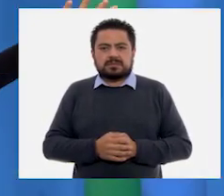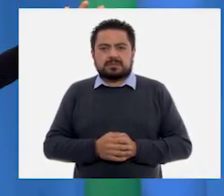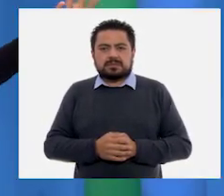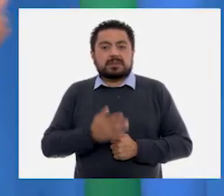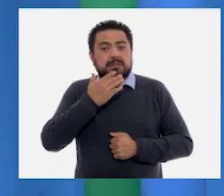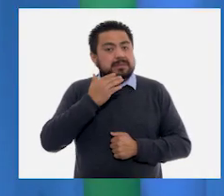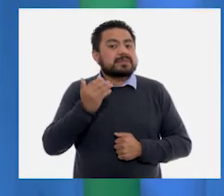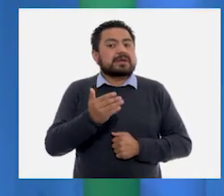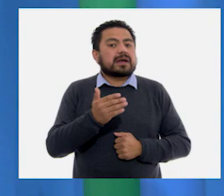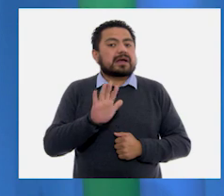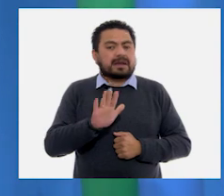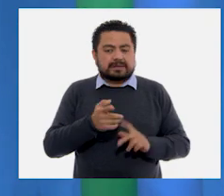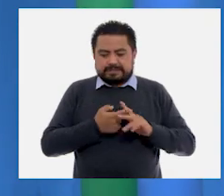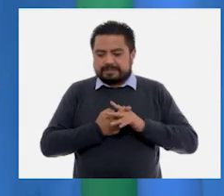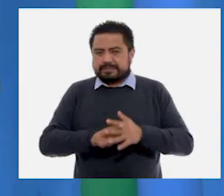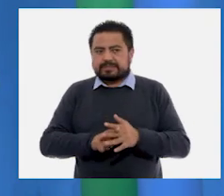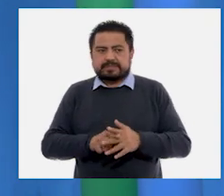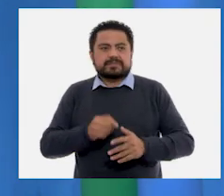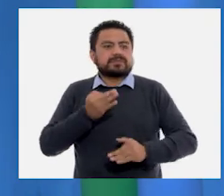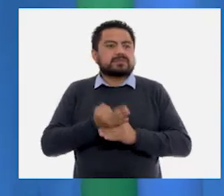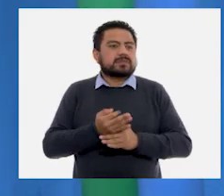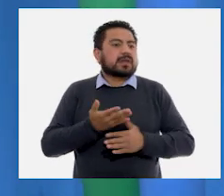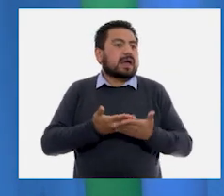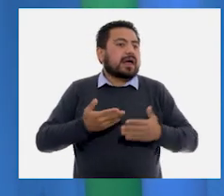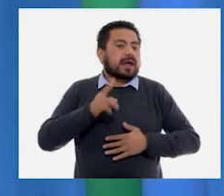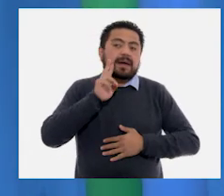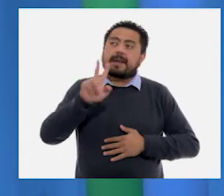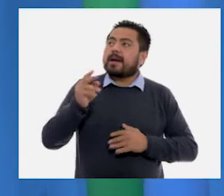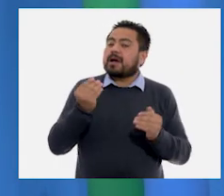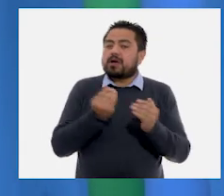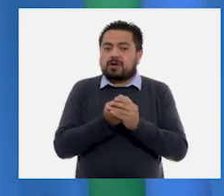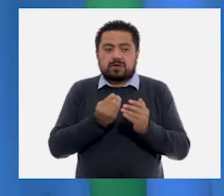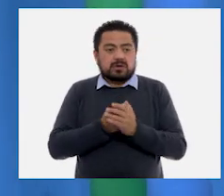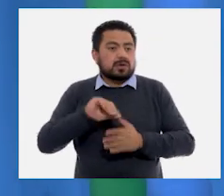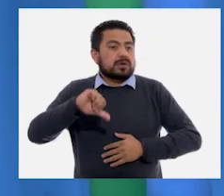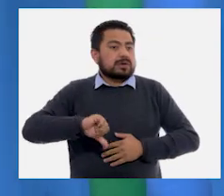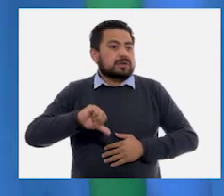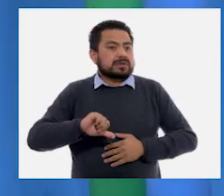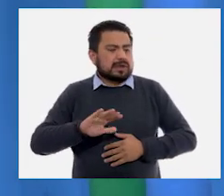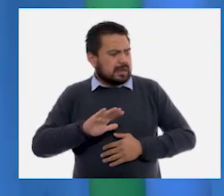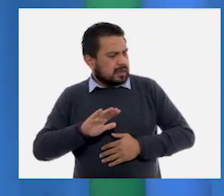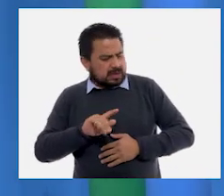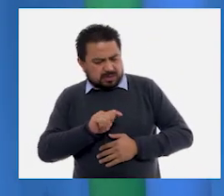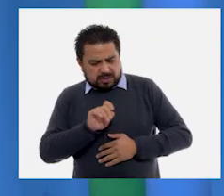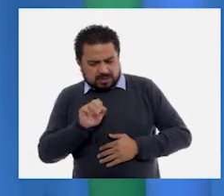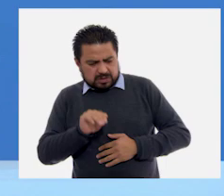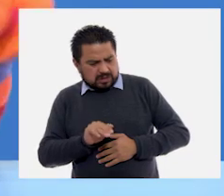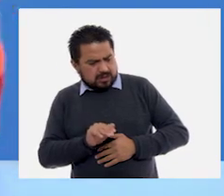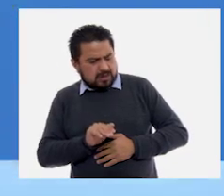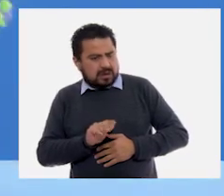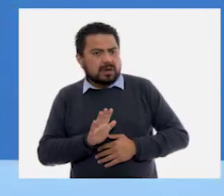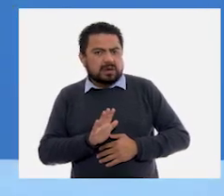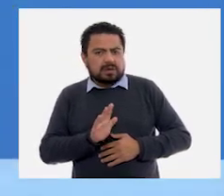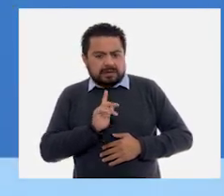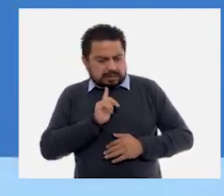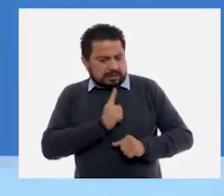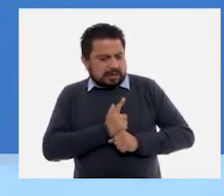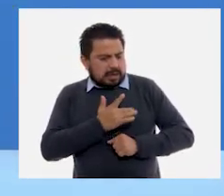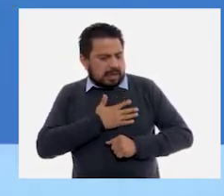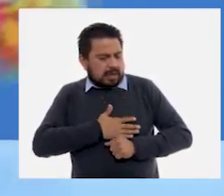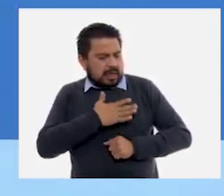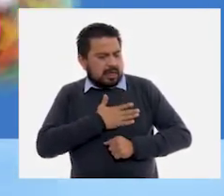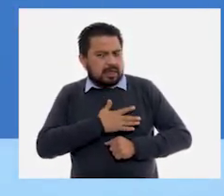Muy bien, pues empecemos. Vamos a ver en esta clase... ¡Ay! Oye, Ton, te noto un poco